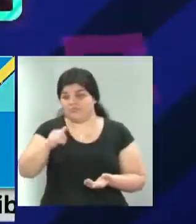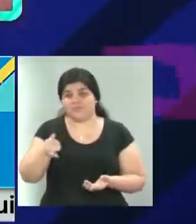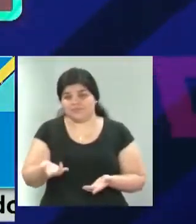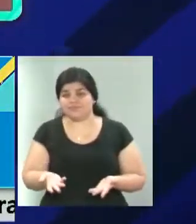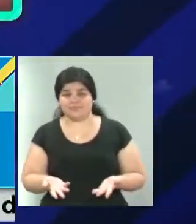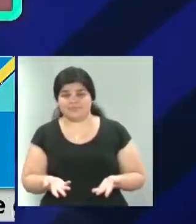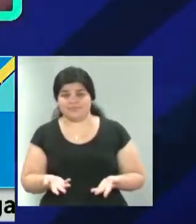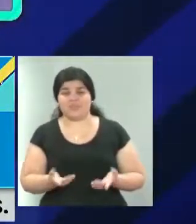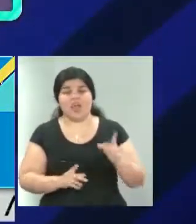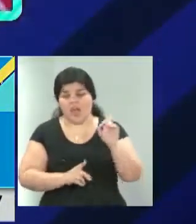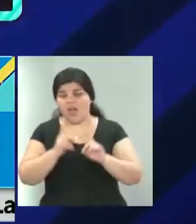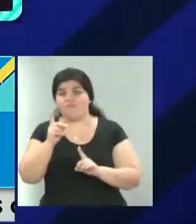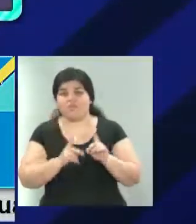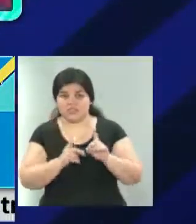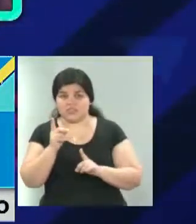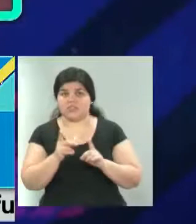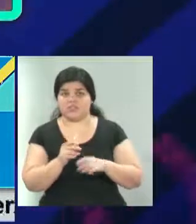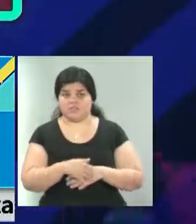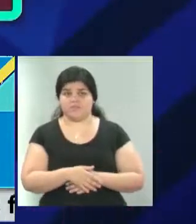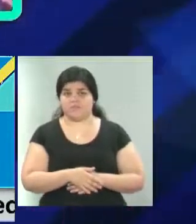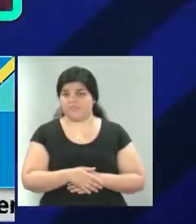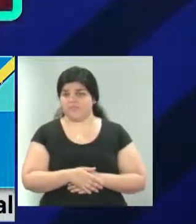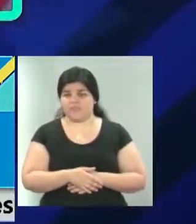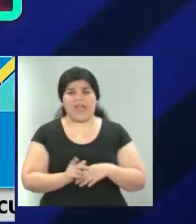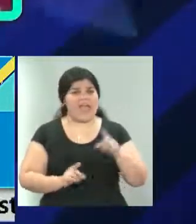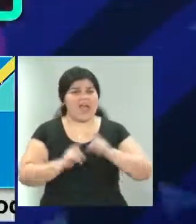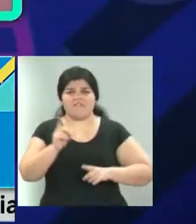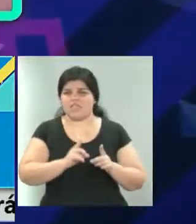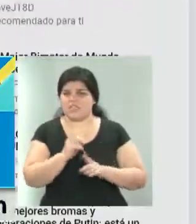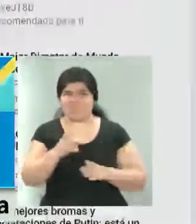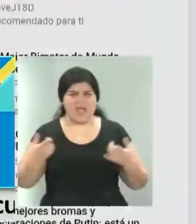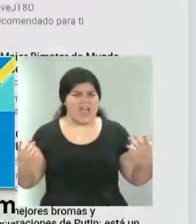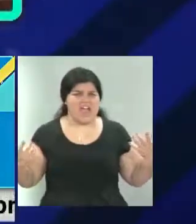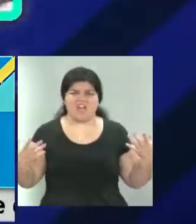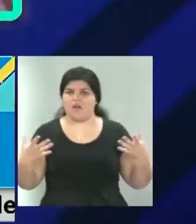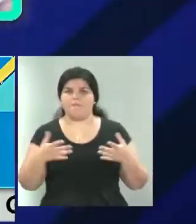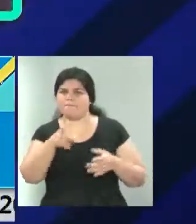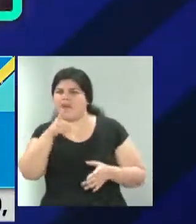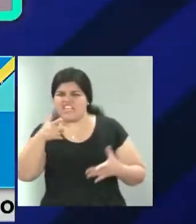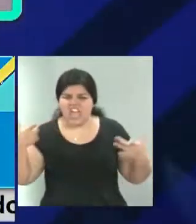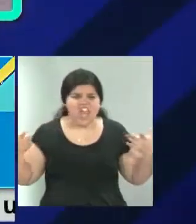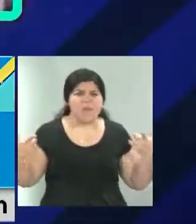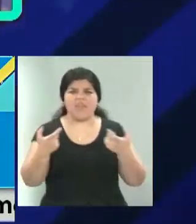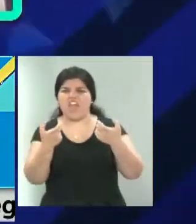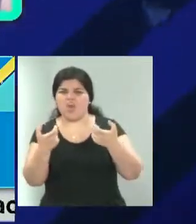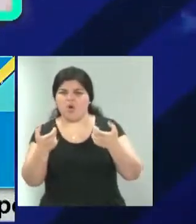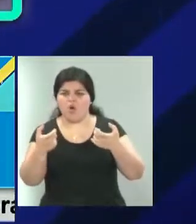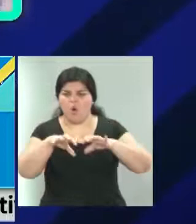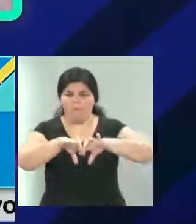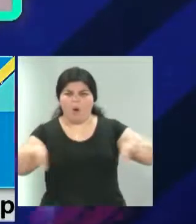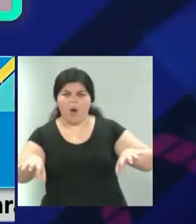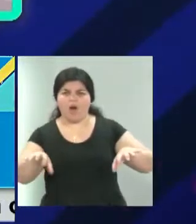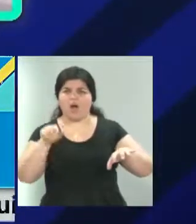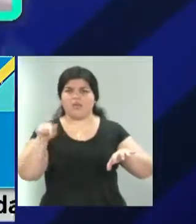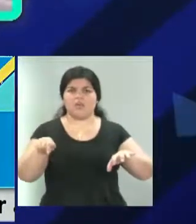casos. A niveles tan grandes de enfrentamiento que este partido te deja sin un